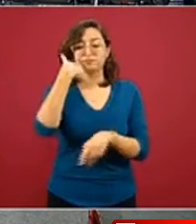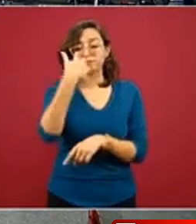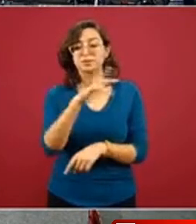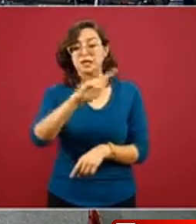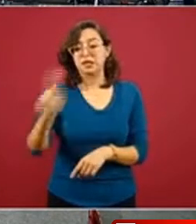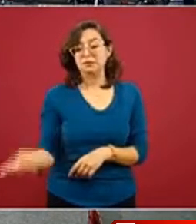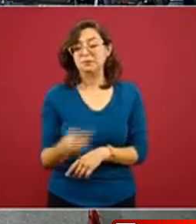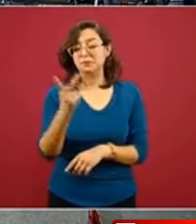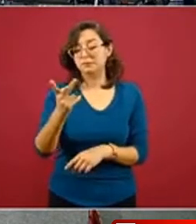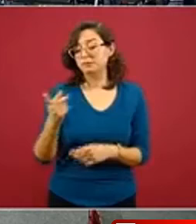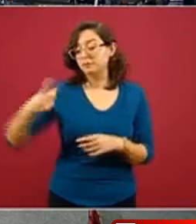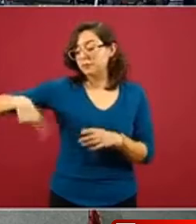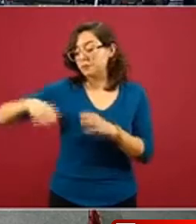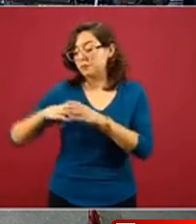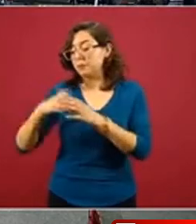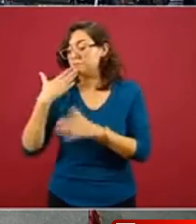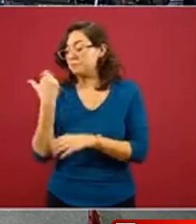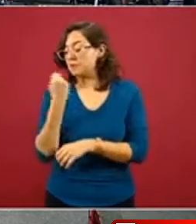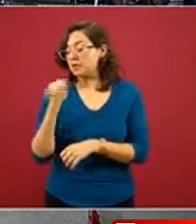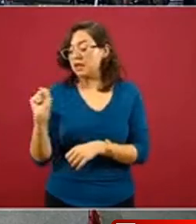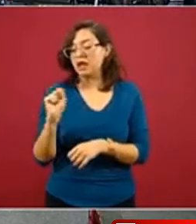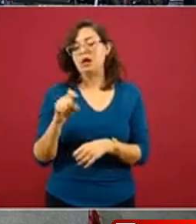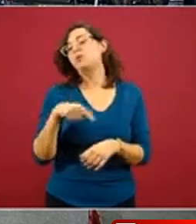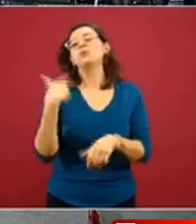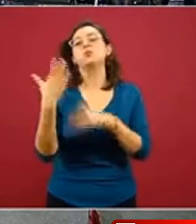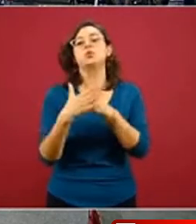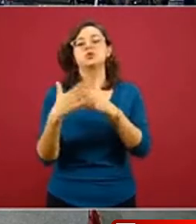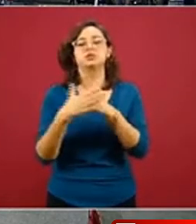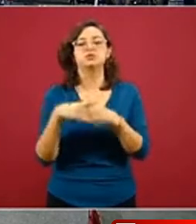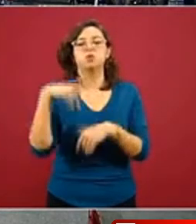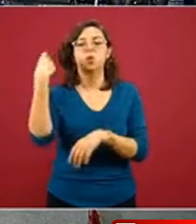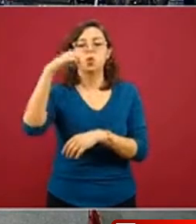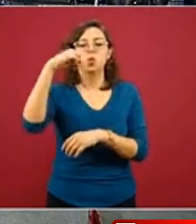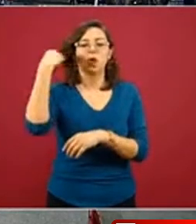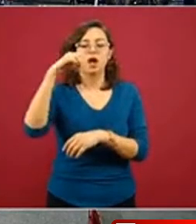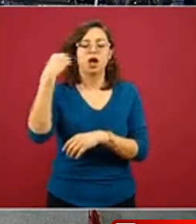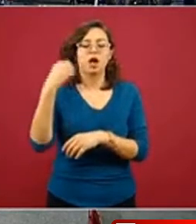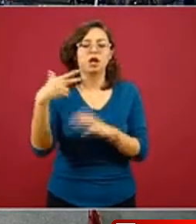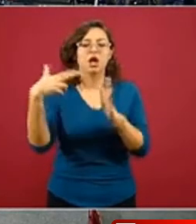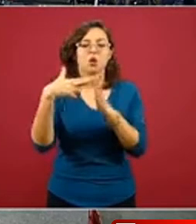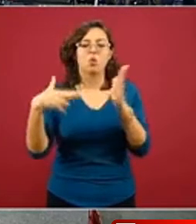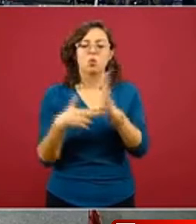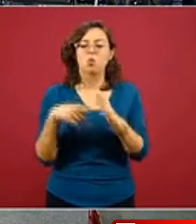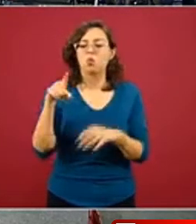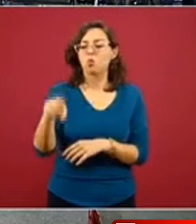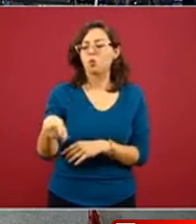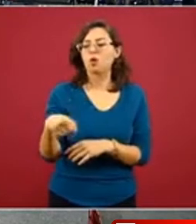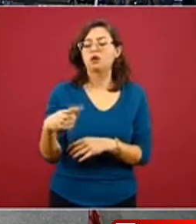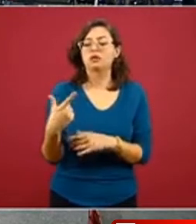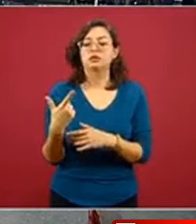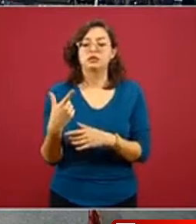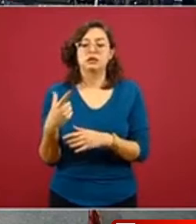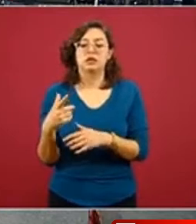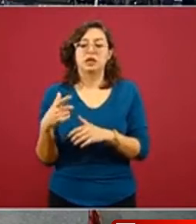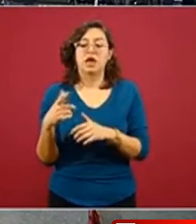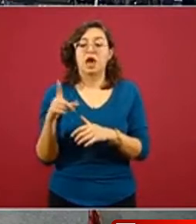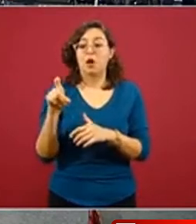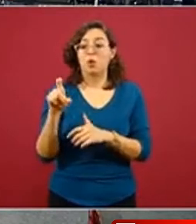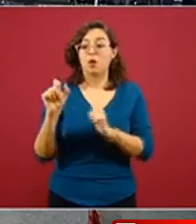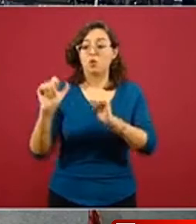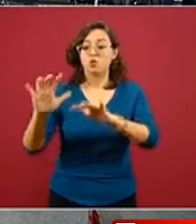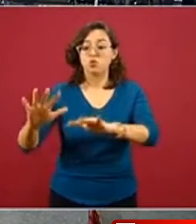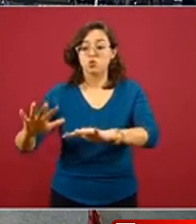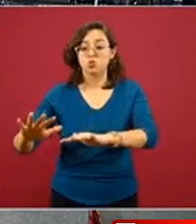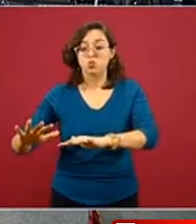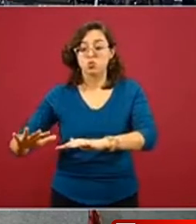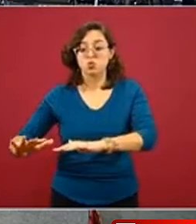estiman que habrá un tsunami en Huatulco, según las predicciones, que comienza poco a poco, es decir,